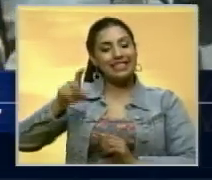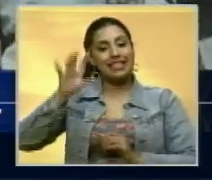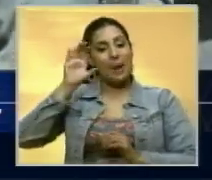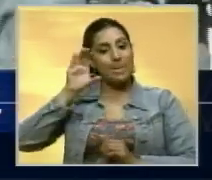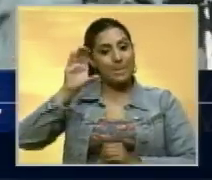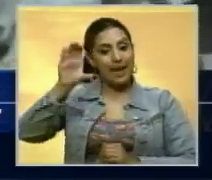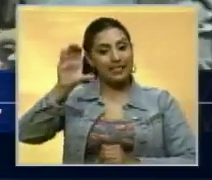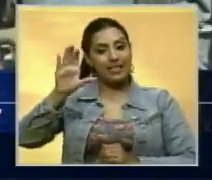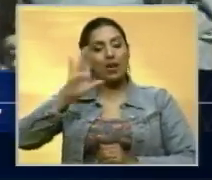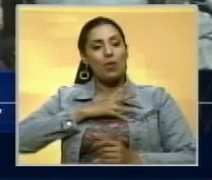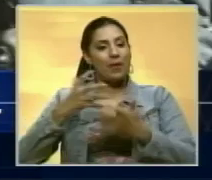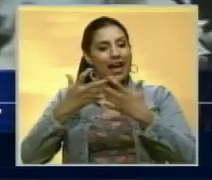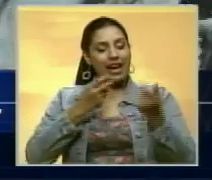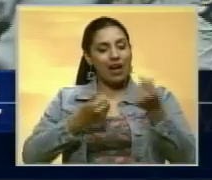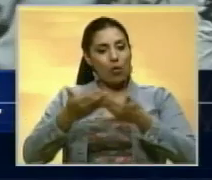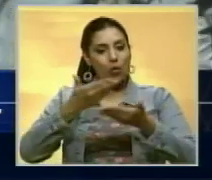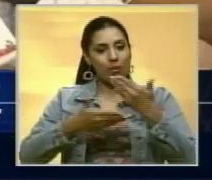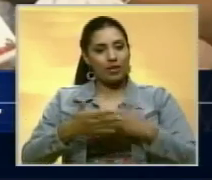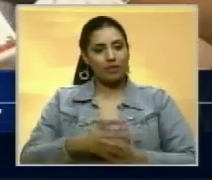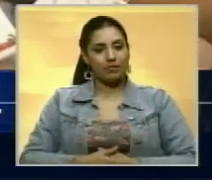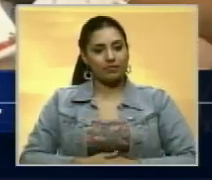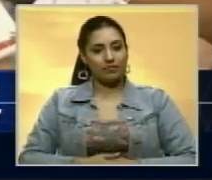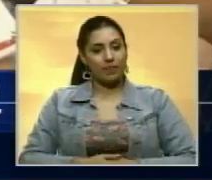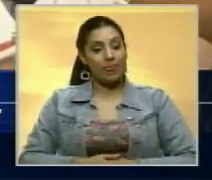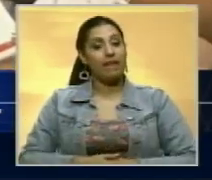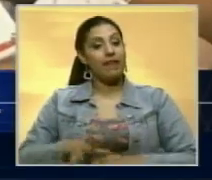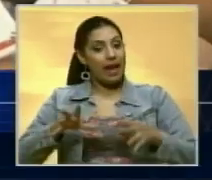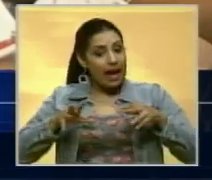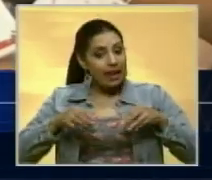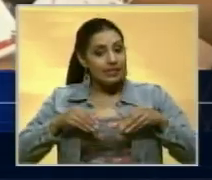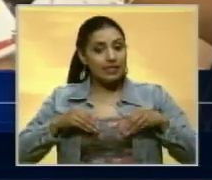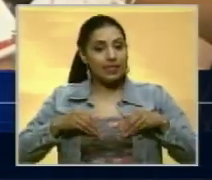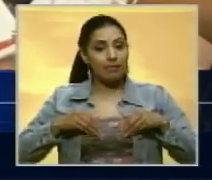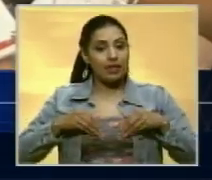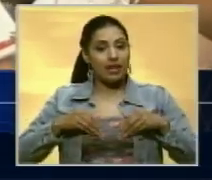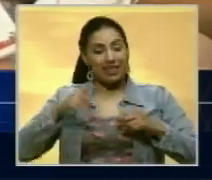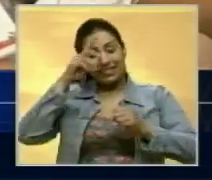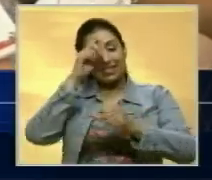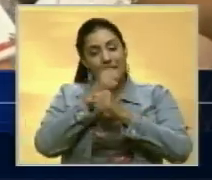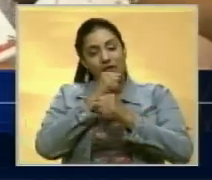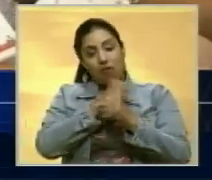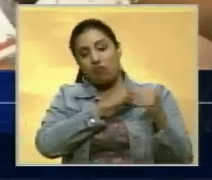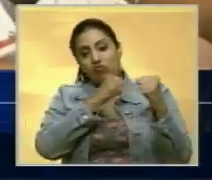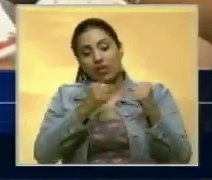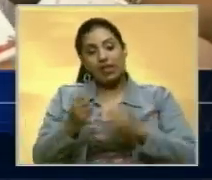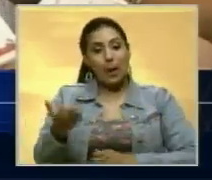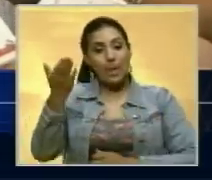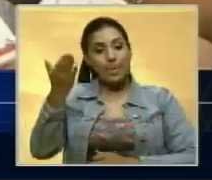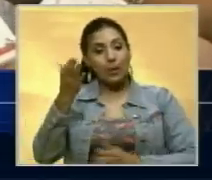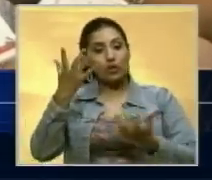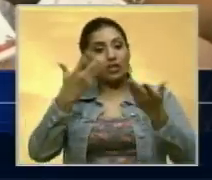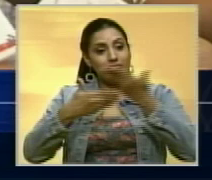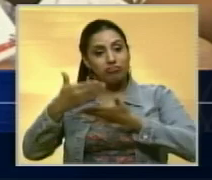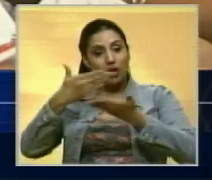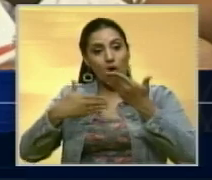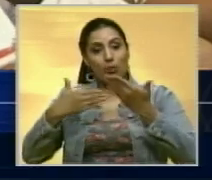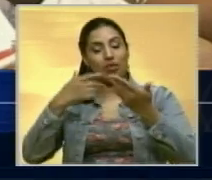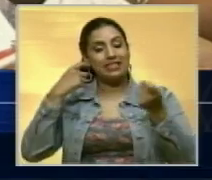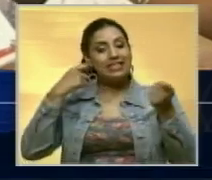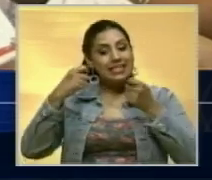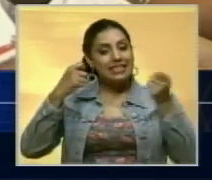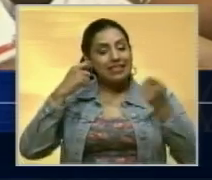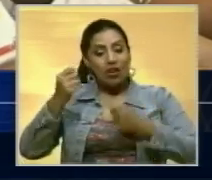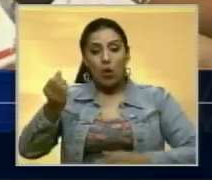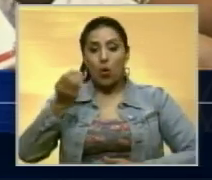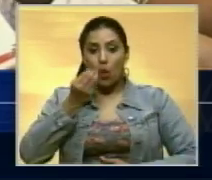del país ante la guerra económica. Asume labor fundamental e importante en la agenda económica y en la